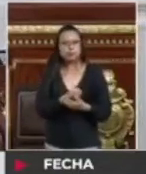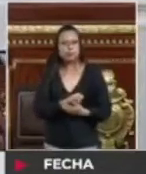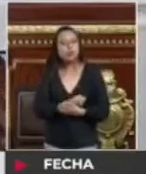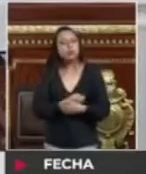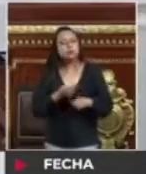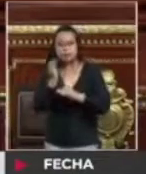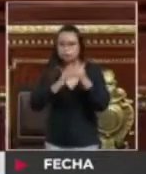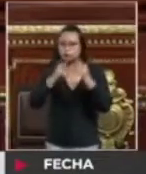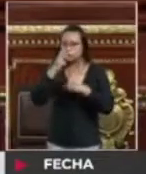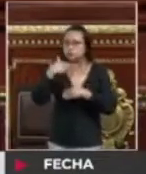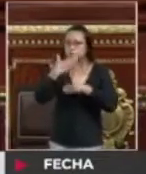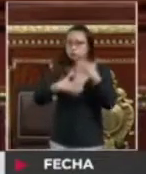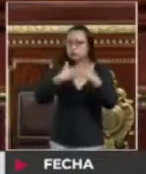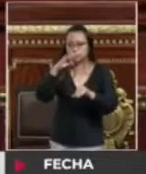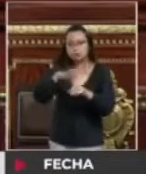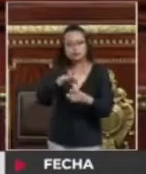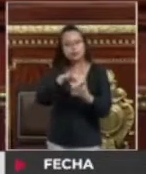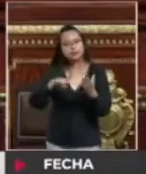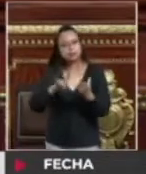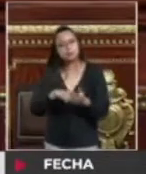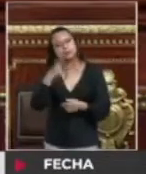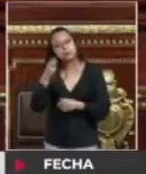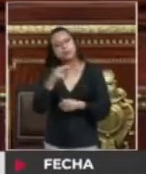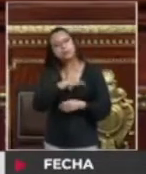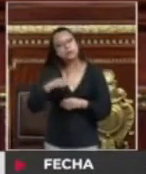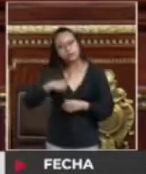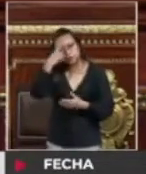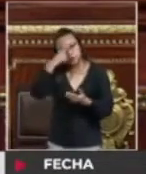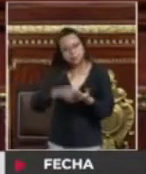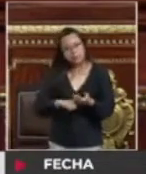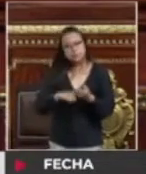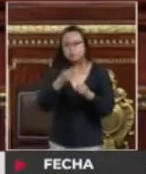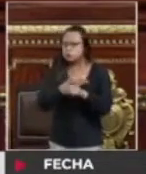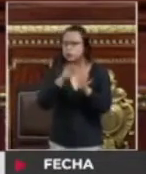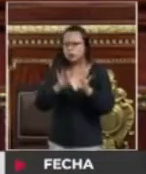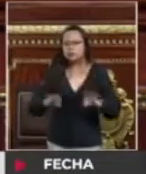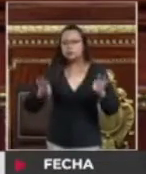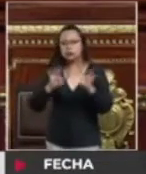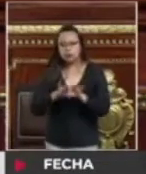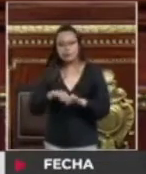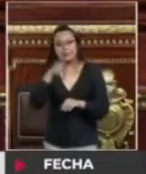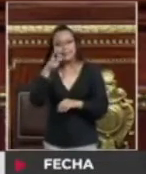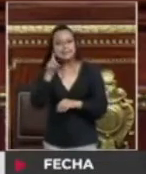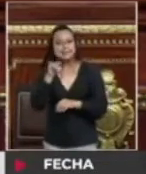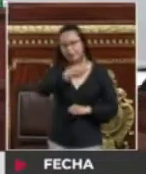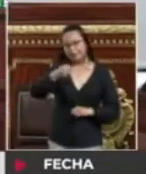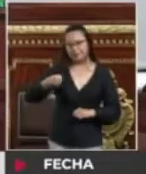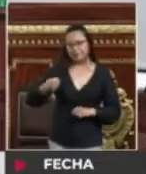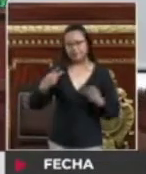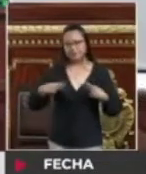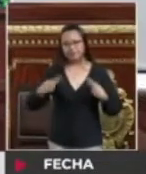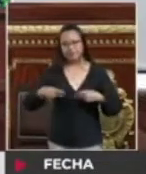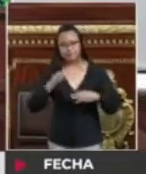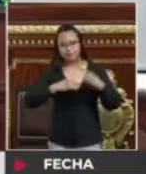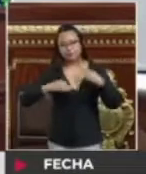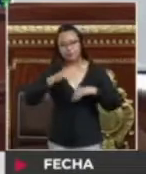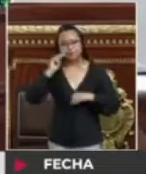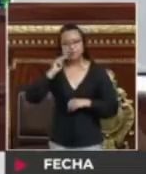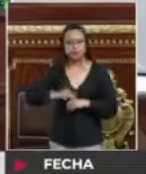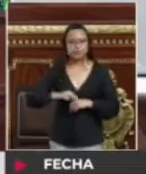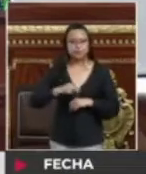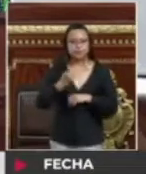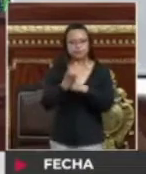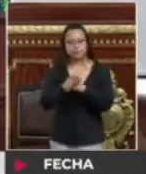dichos convenios. Con la reforma, básicamente las y los candidatos ya no tendrán que realizar estos convenios, sino solo tendrán que dar aviso a